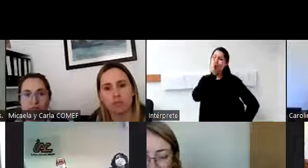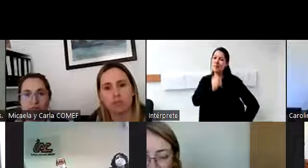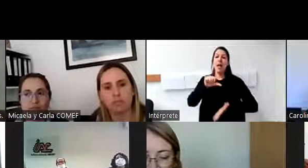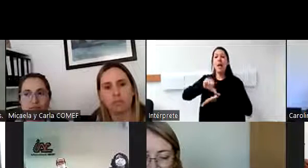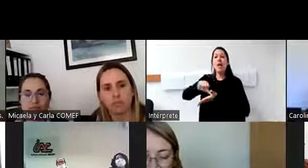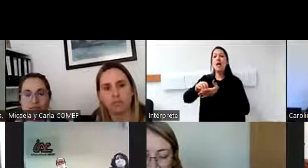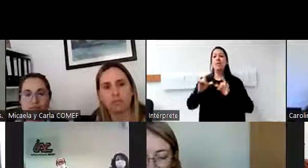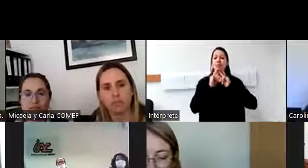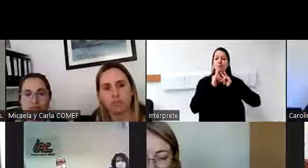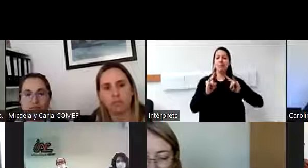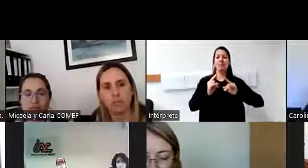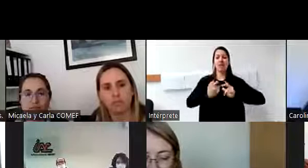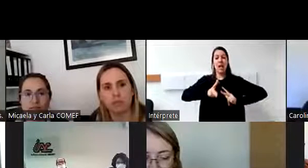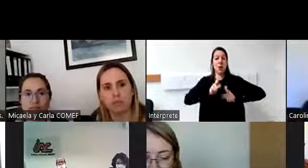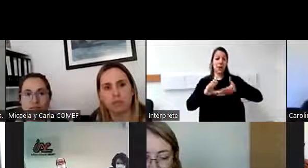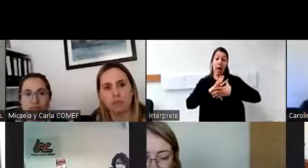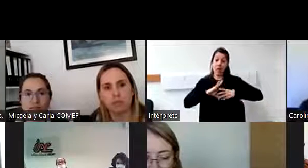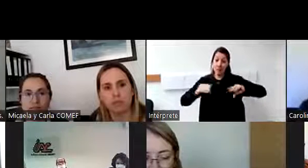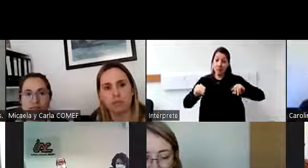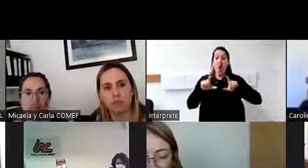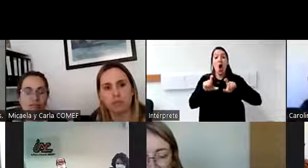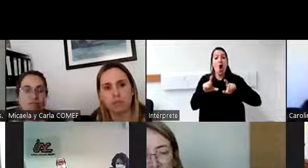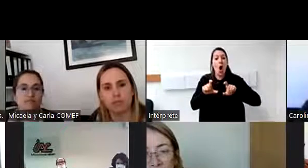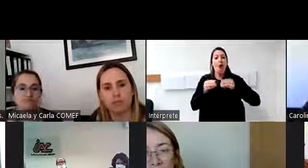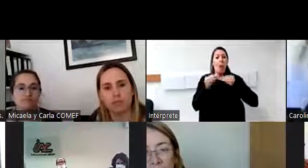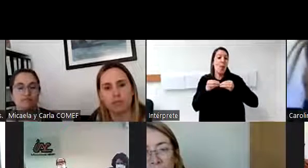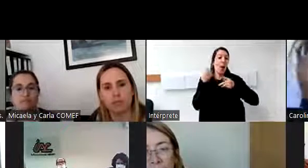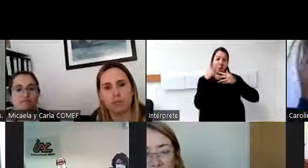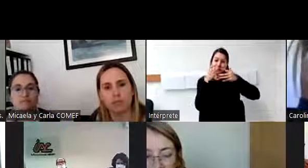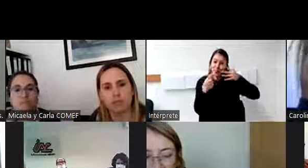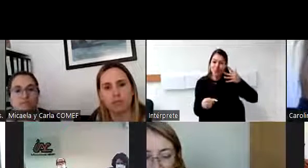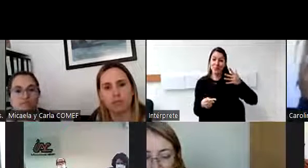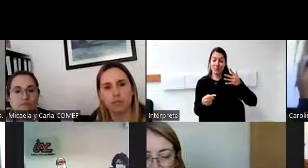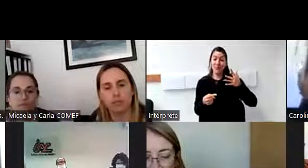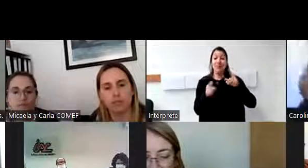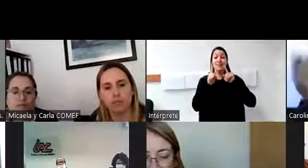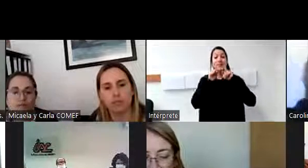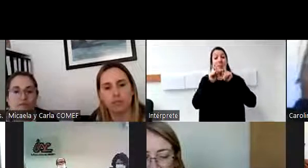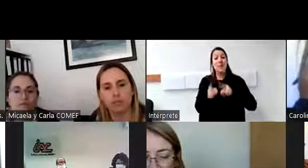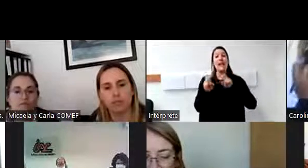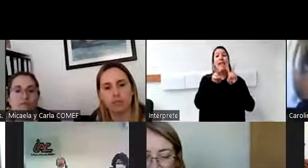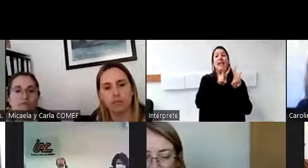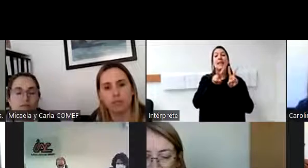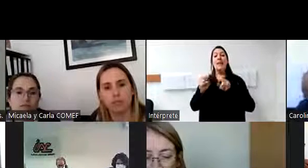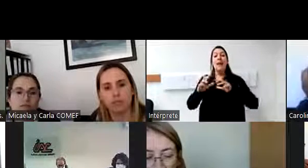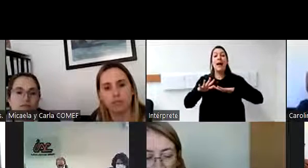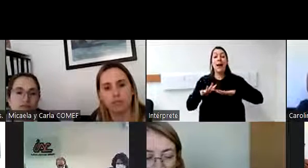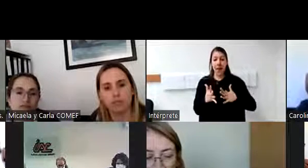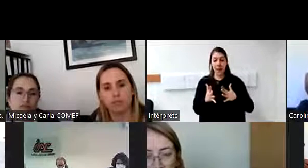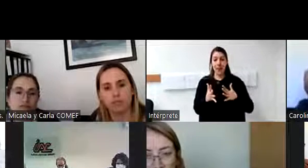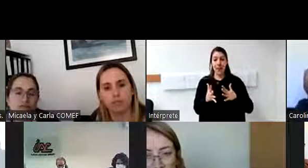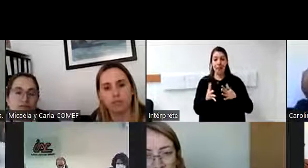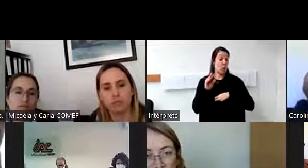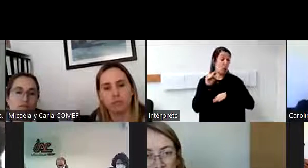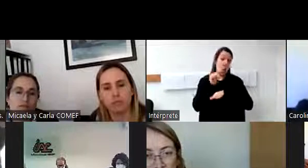de señas, que está adaptada, obviamente, por bueno, por muchas veces implica también el tema